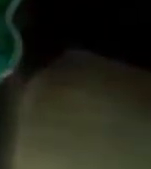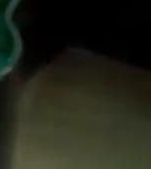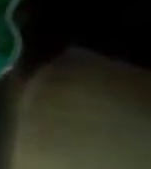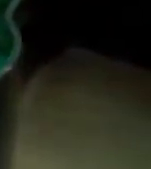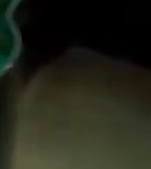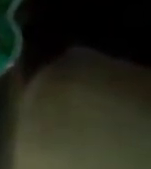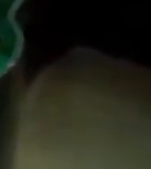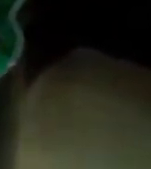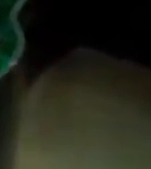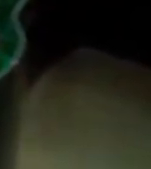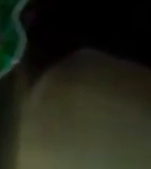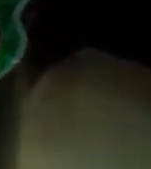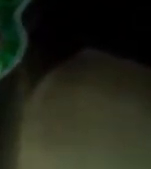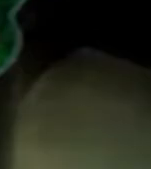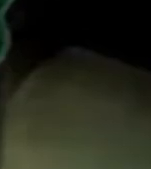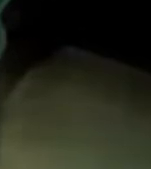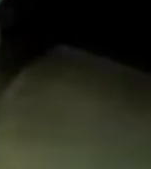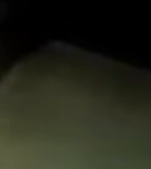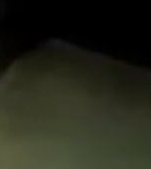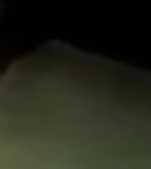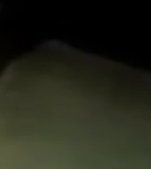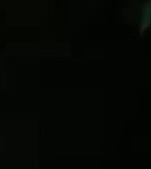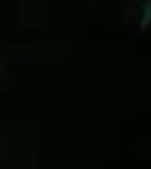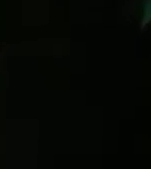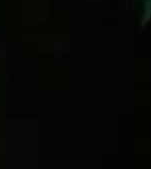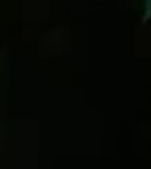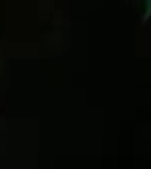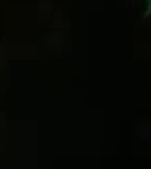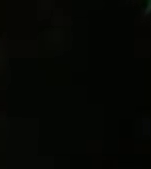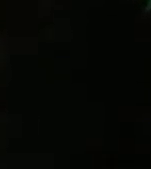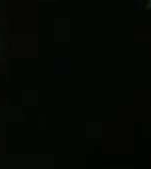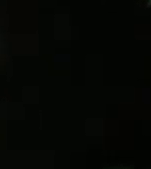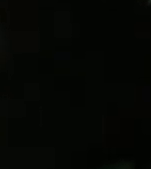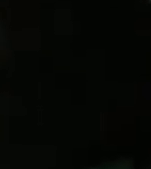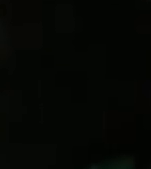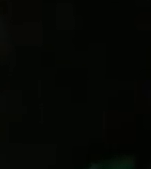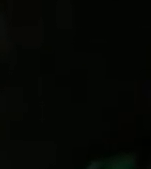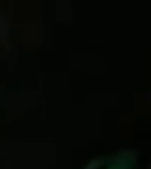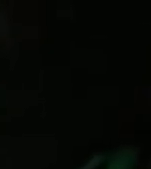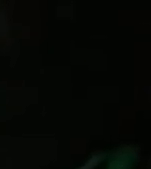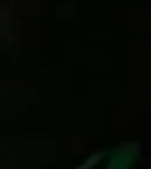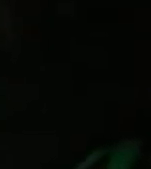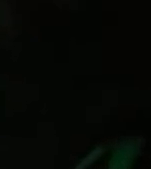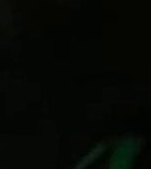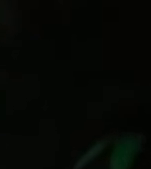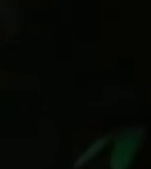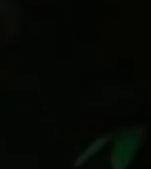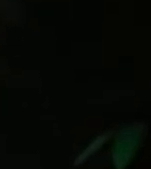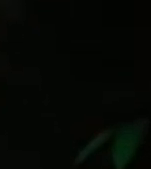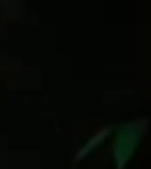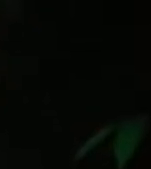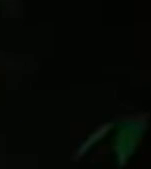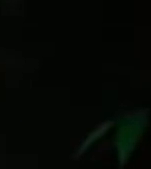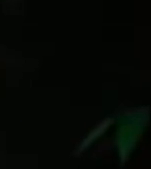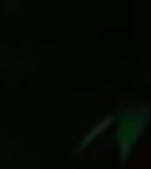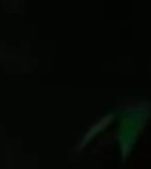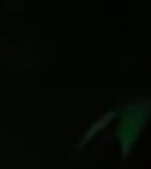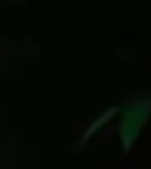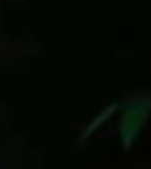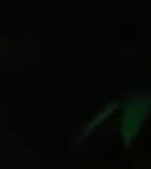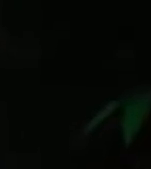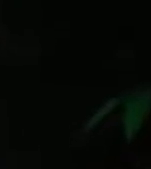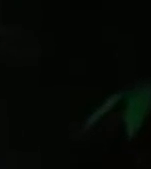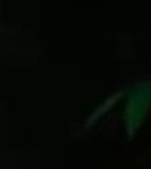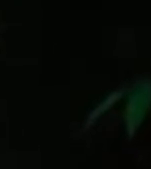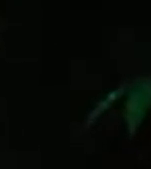los mayores especialistas en recursos marítimos del mundo. Estamos hablando de Daniel Pauly, su